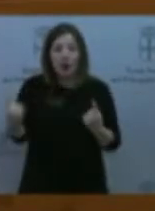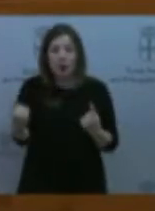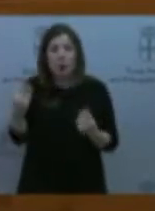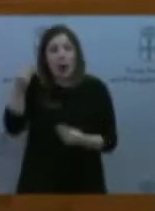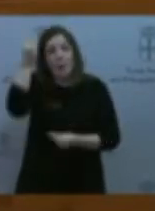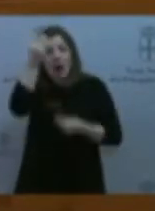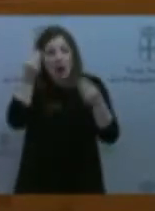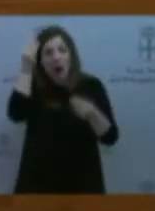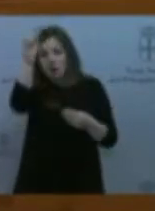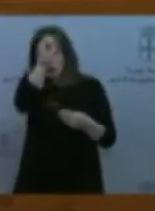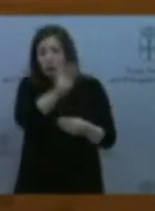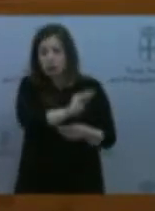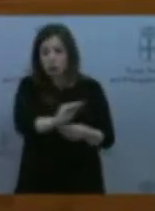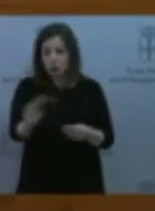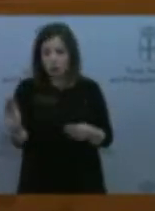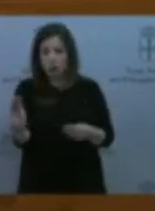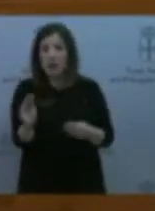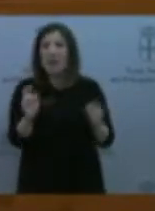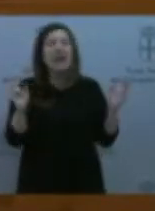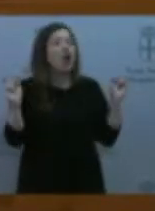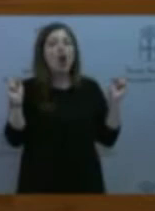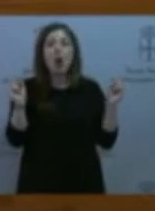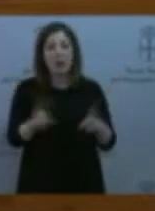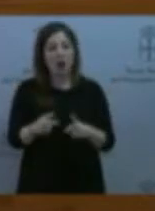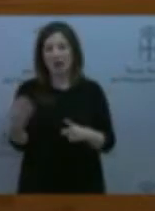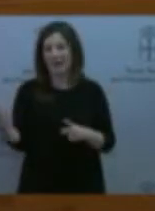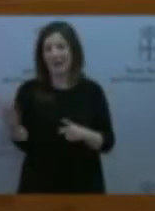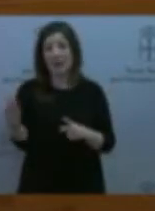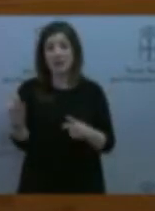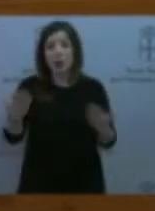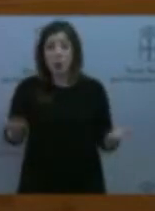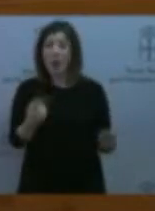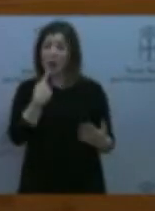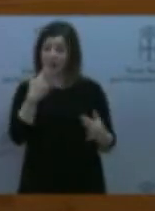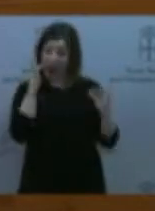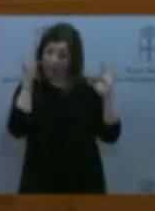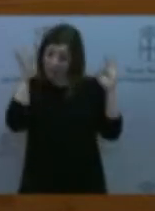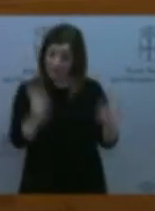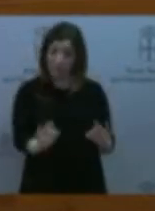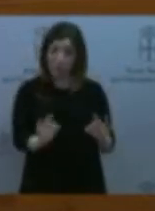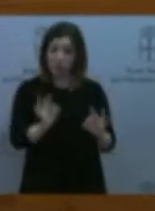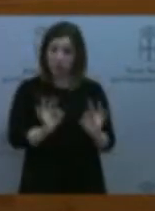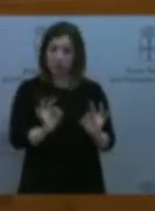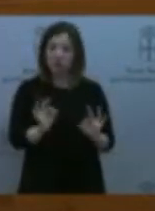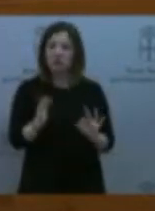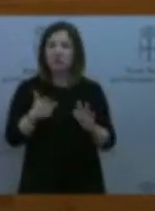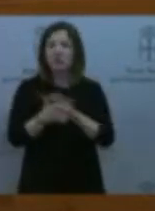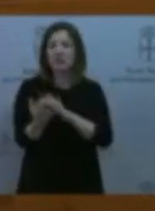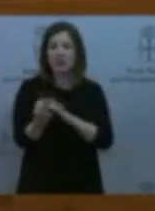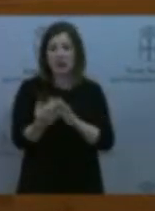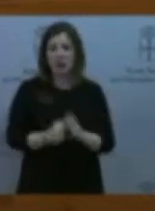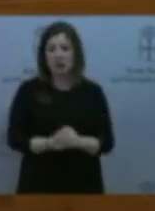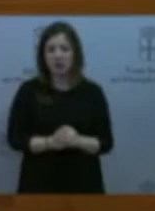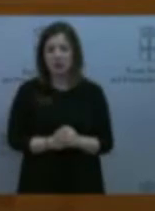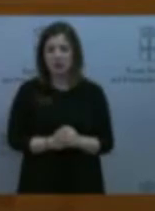señorías, cuando se hacen estas afirmaciones están proporcionando cierta comprensión, yo diría que hasta